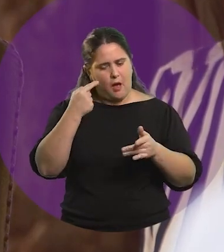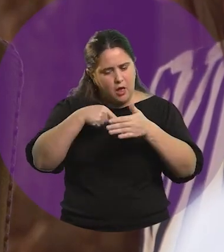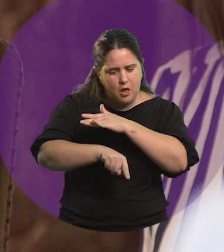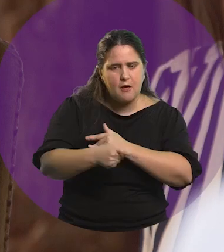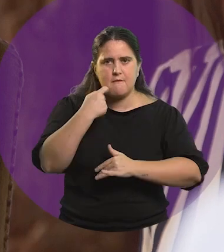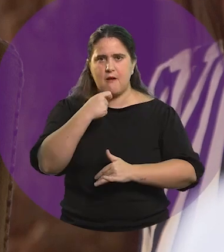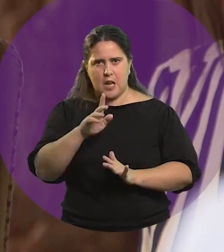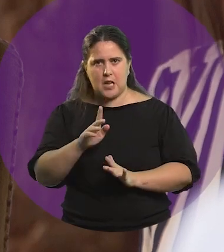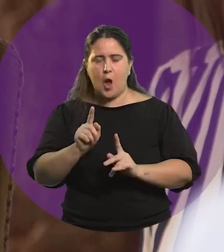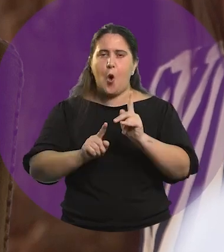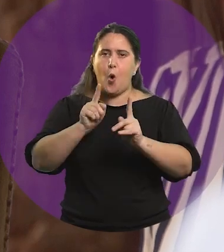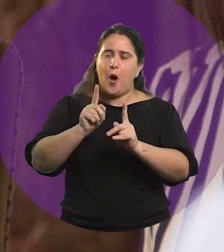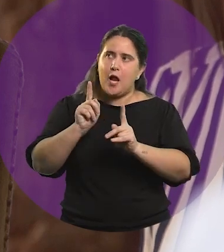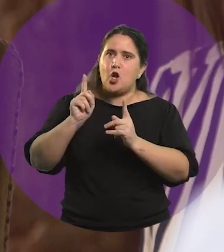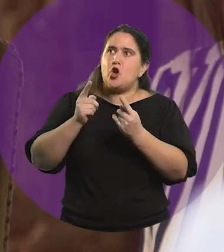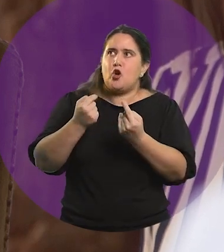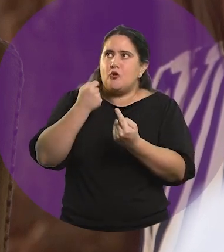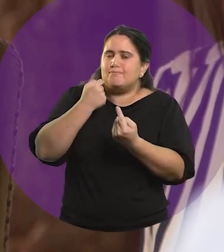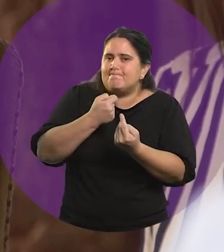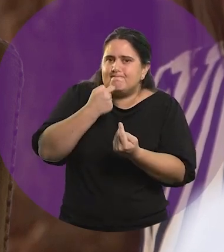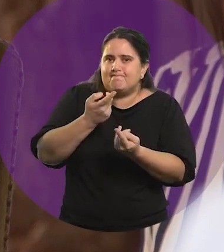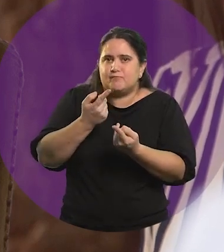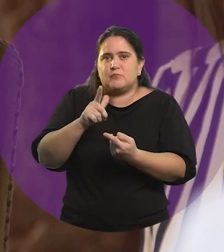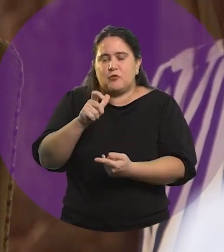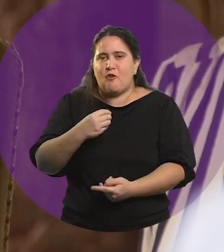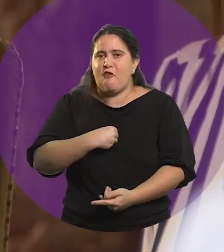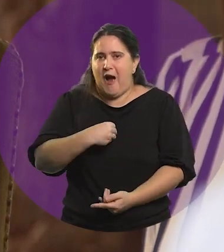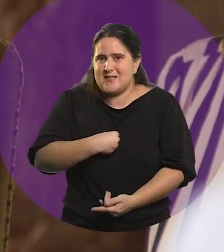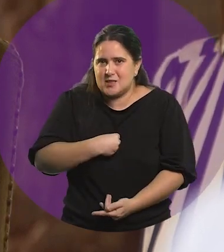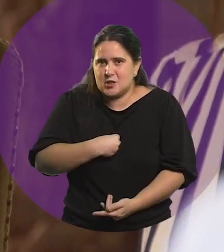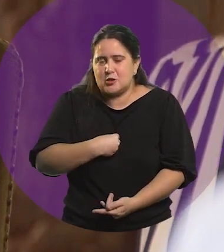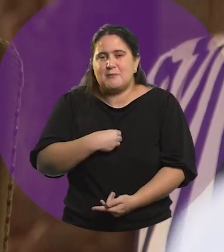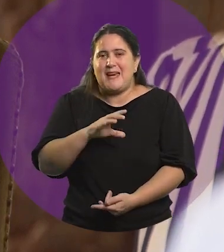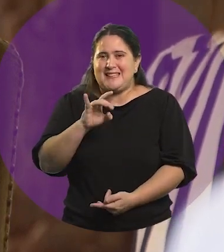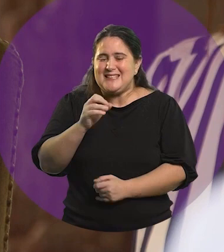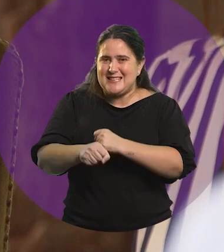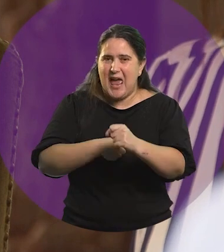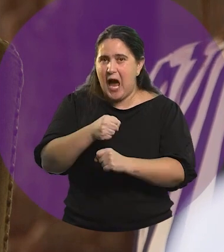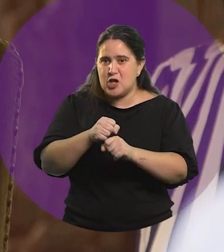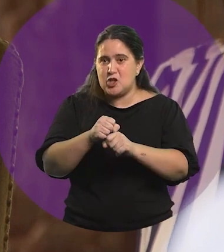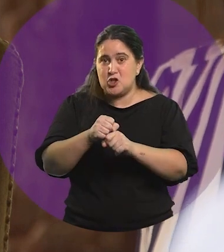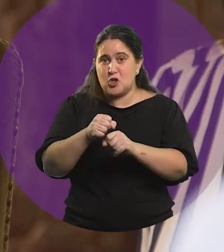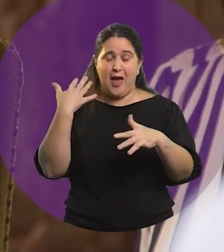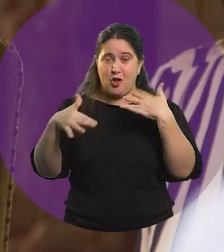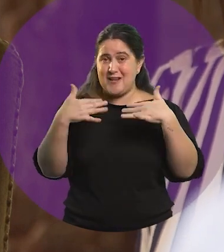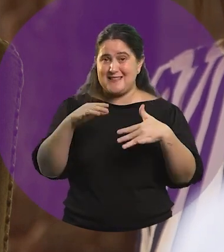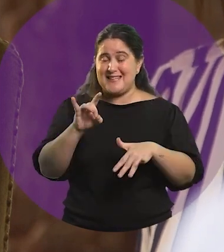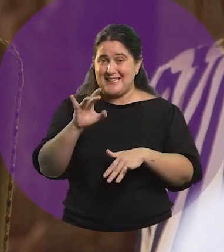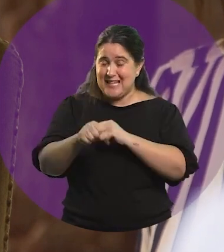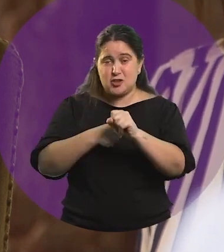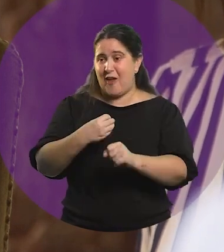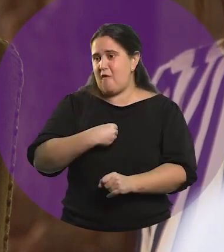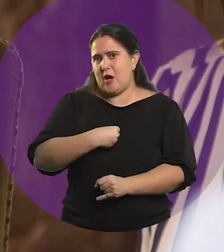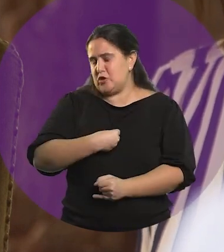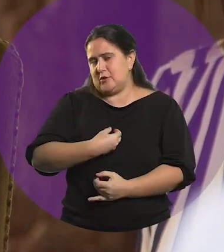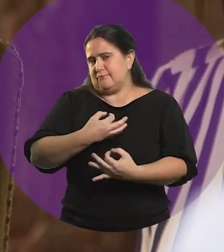hay un ruido que está viniendo, y efectivamente las vocaciones se está visto a los 15 años, ya la